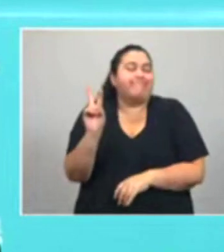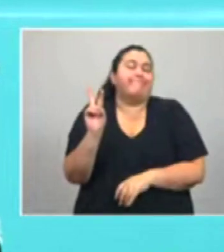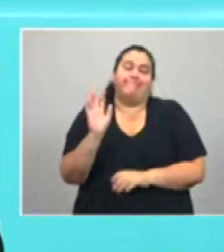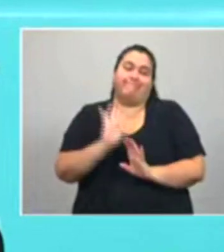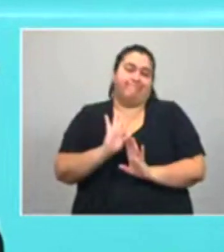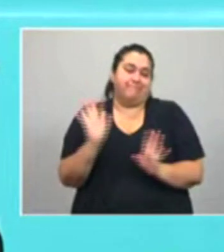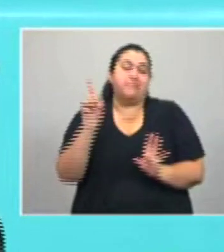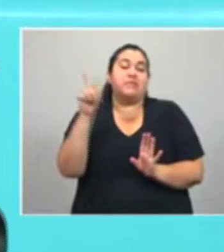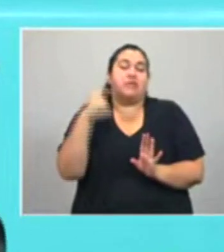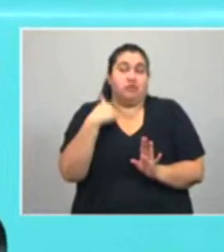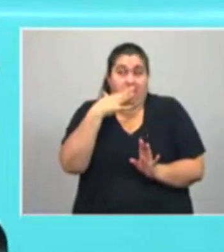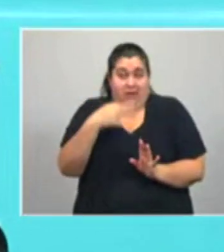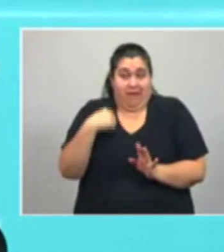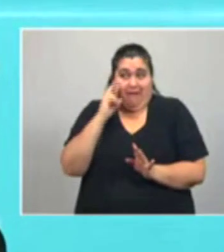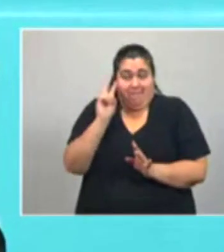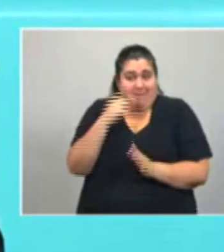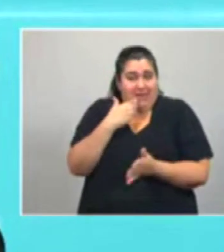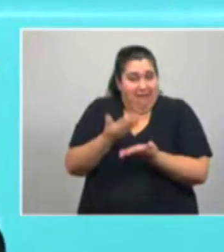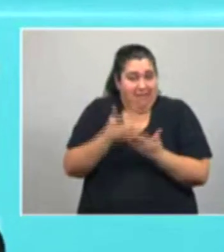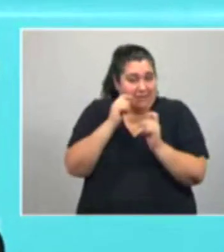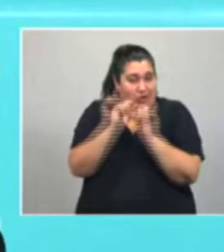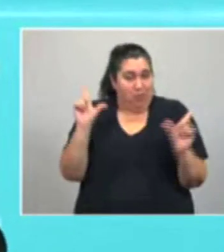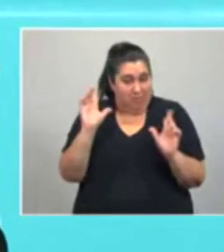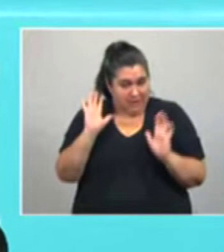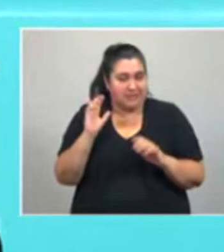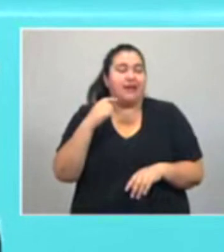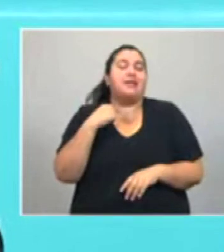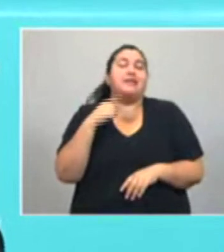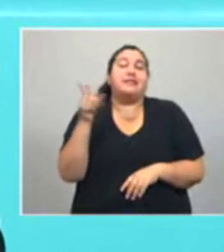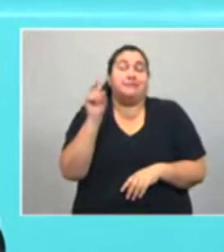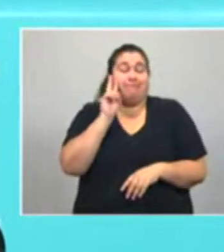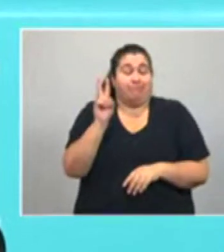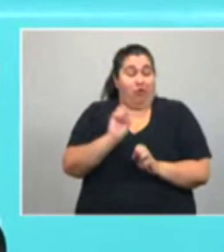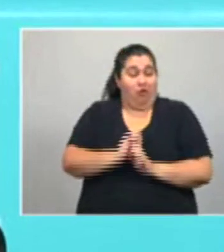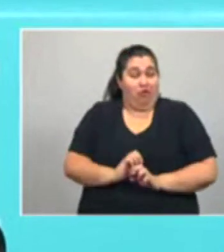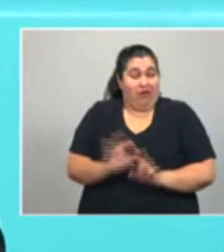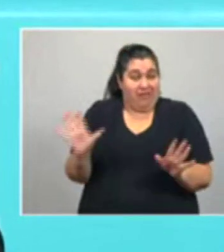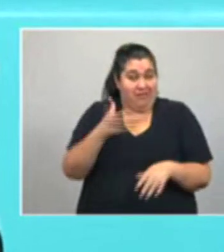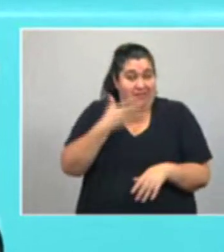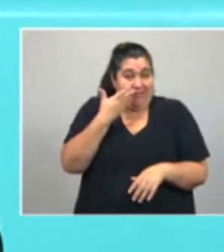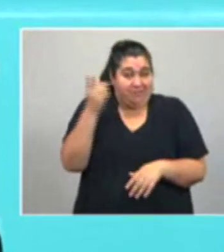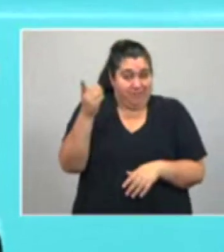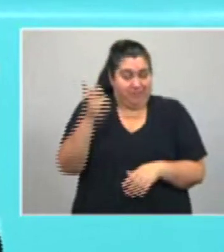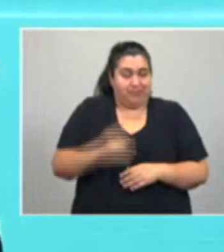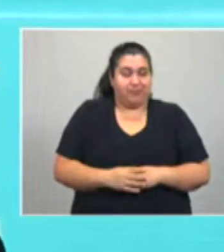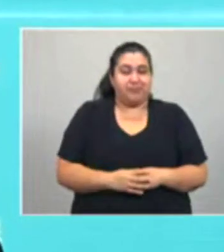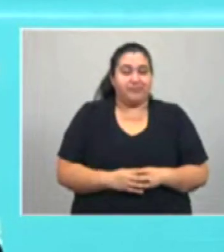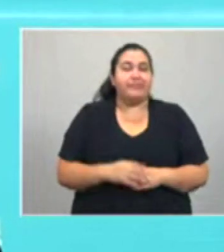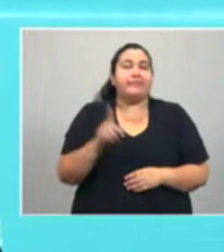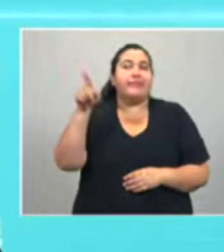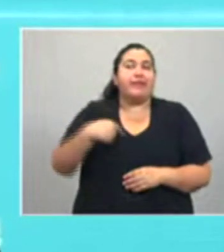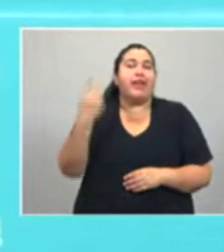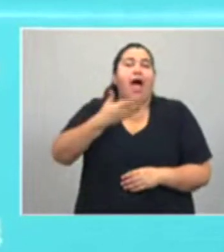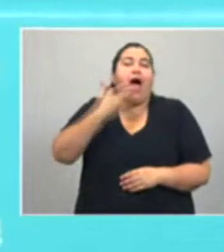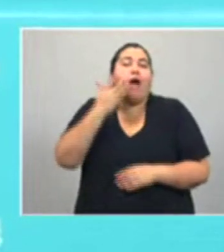y mirar los números duros en una clara alusión al presidente Javier Milei. También dijo que la provincia de Buenos Aires es la que menos